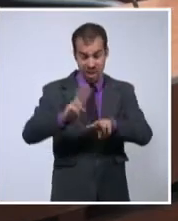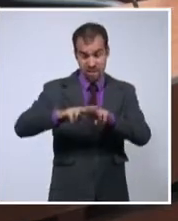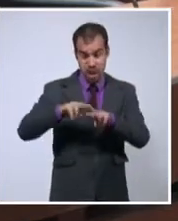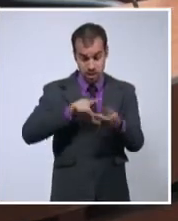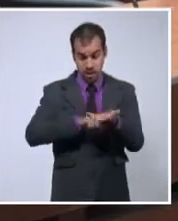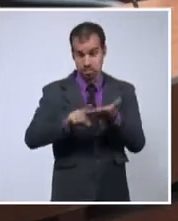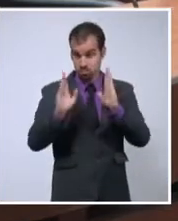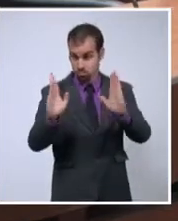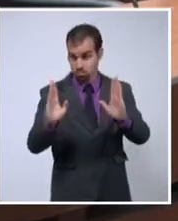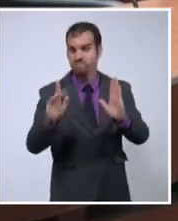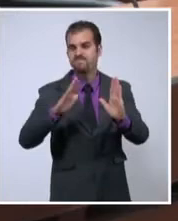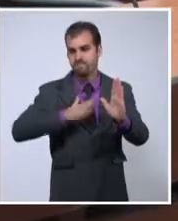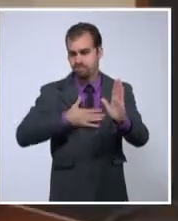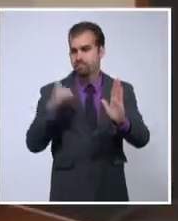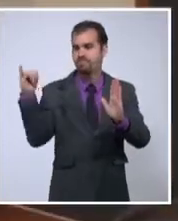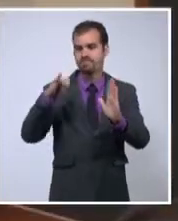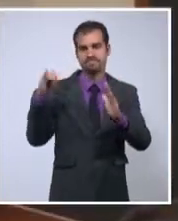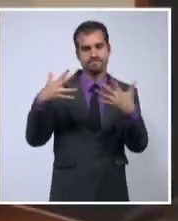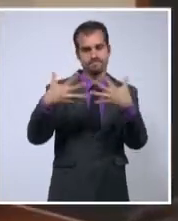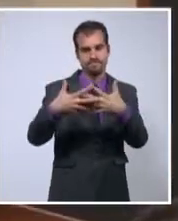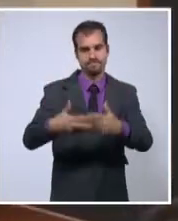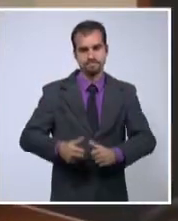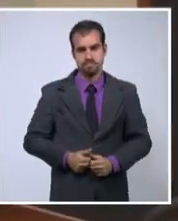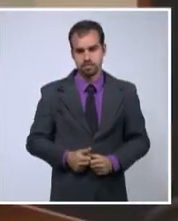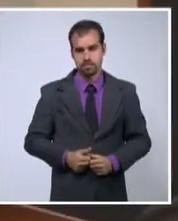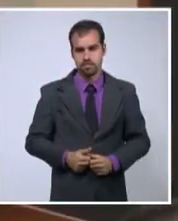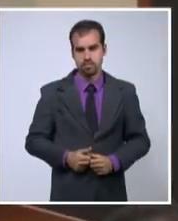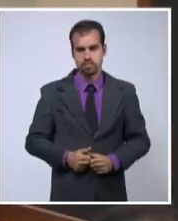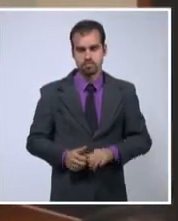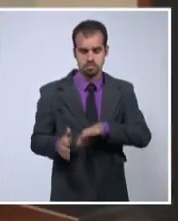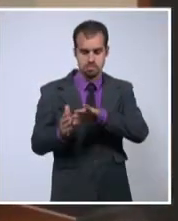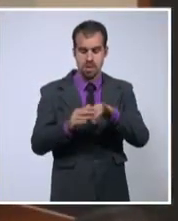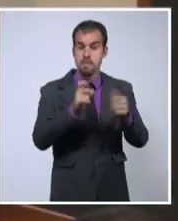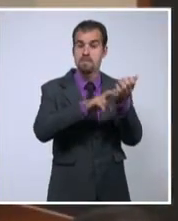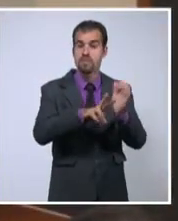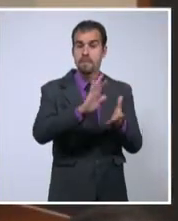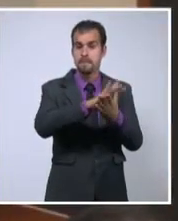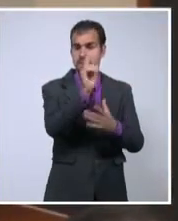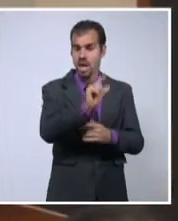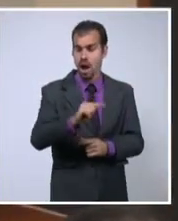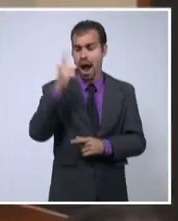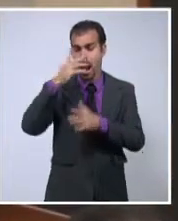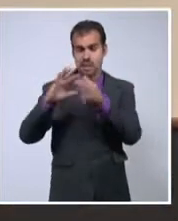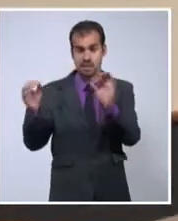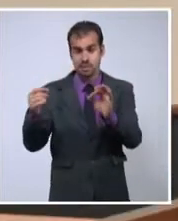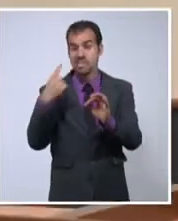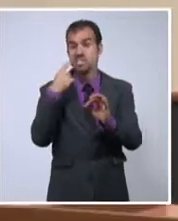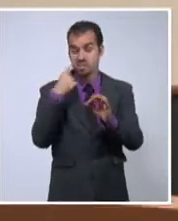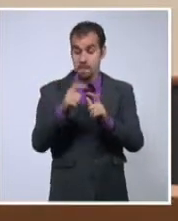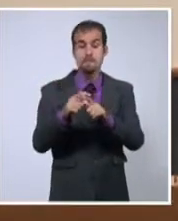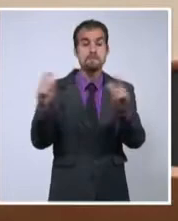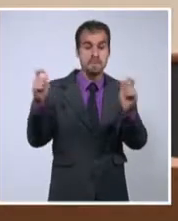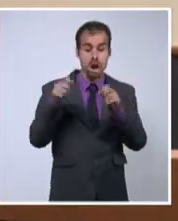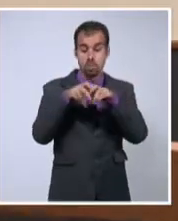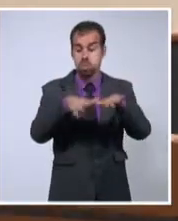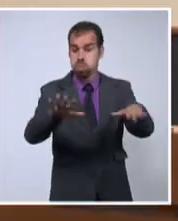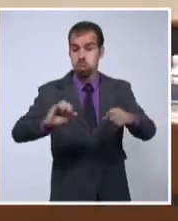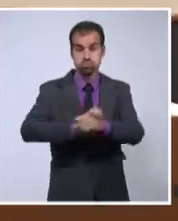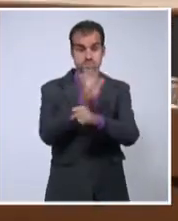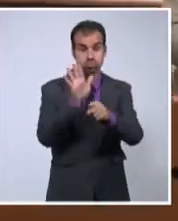están vinculados con viajeros. Artemisa y Mayabeque son las dos provincias con la mayor tasa de incidencia de la COVID-19 en Cuba,